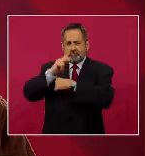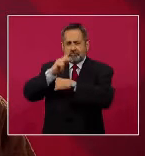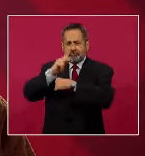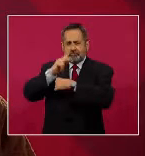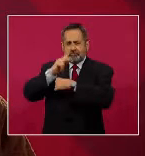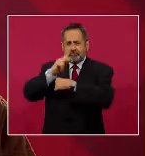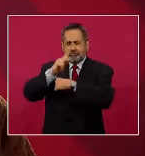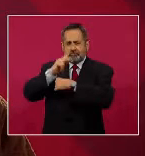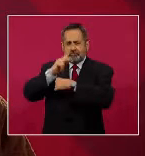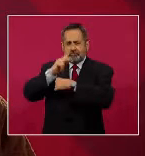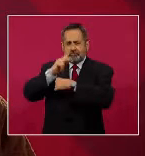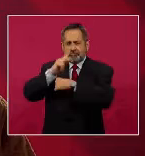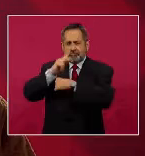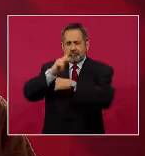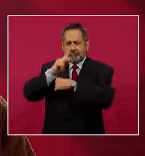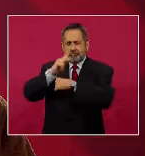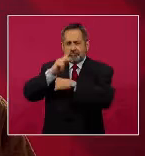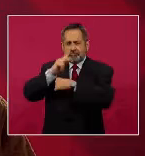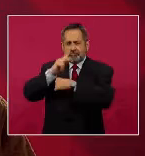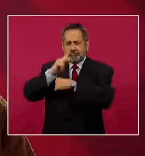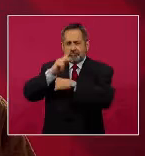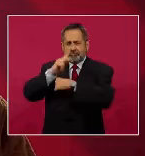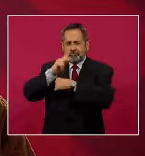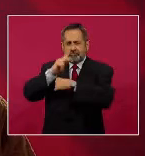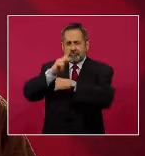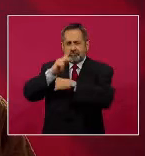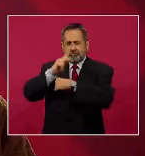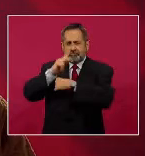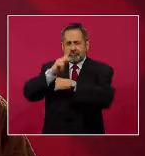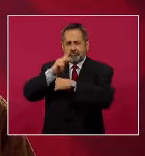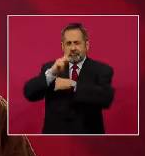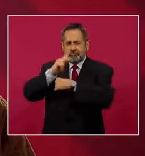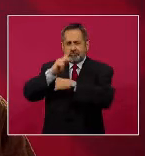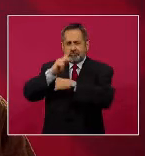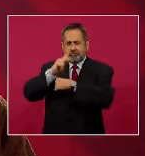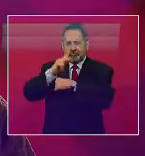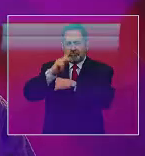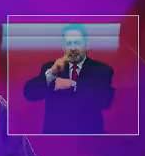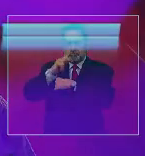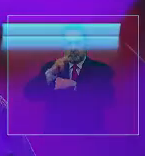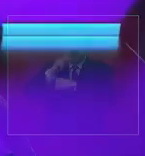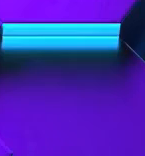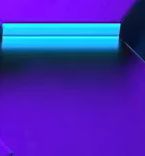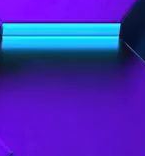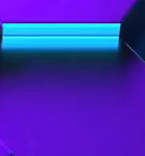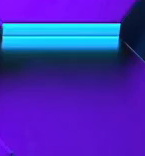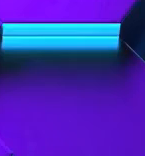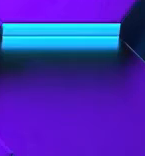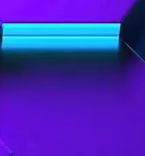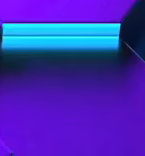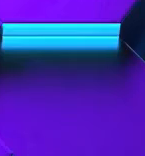en las conferencias que organiza el presidente de la república andrés manuel lópez obrador y básicamente lo que dio a conocer